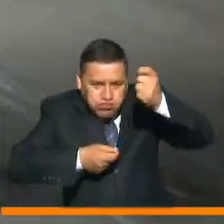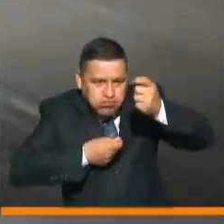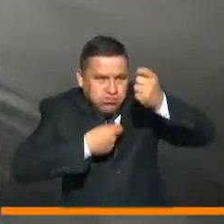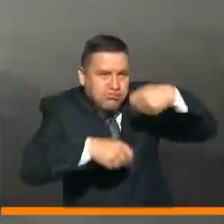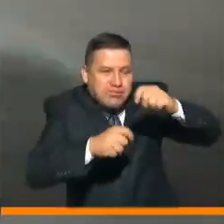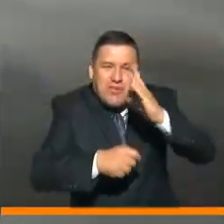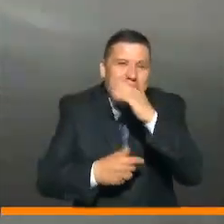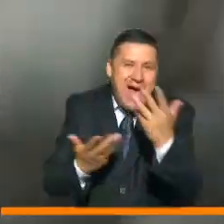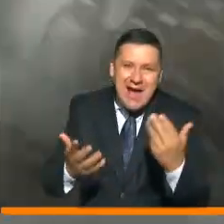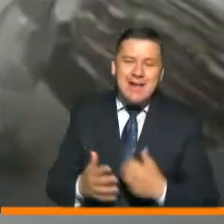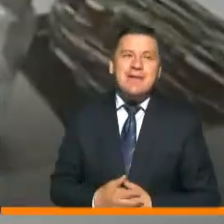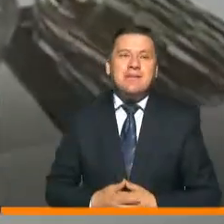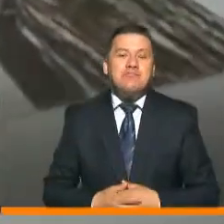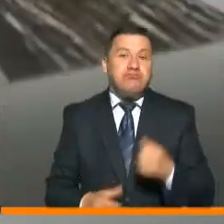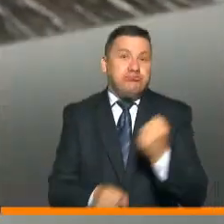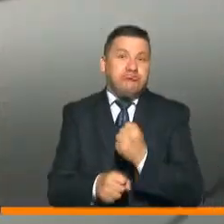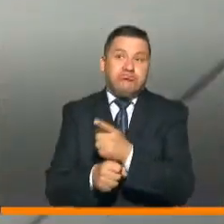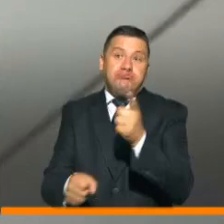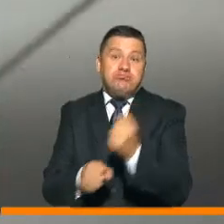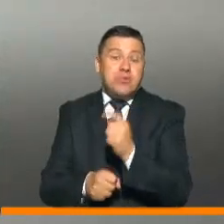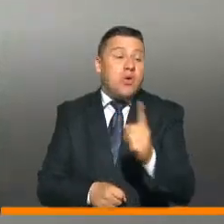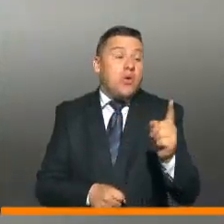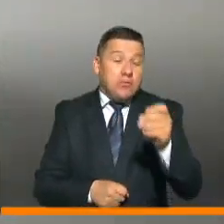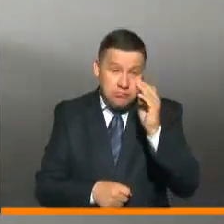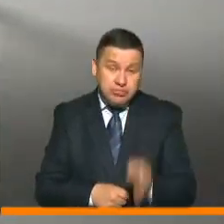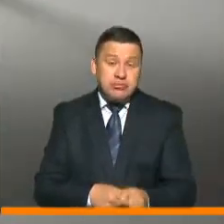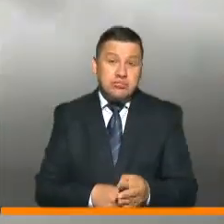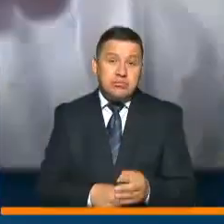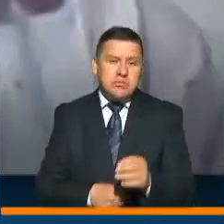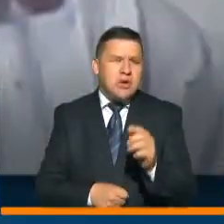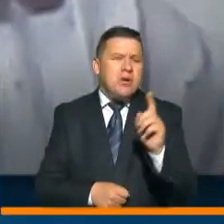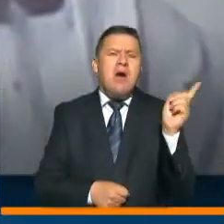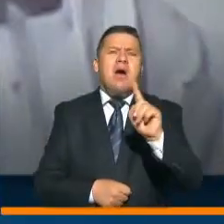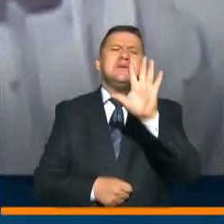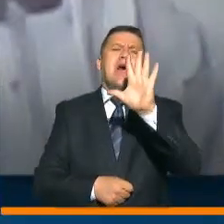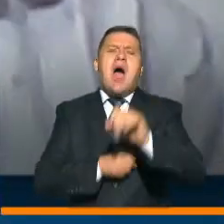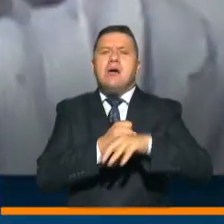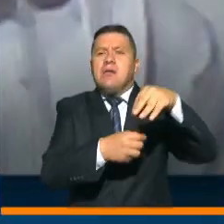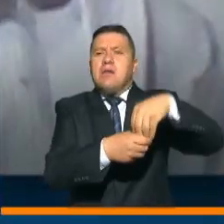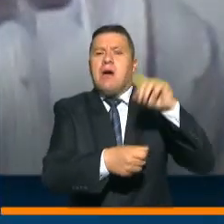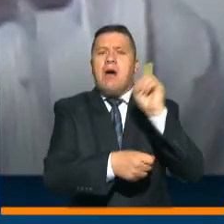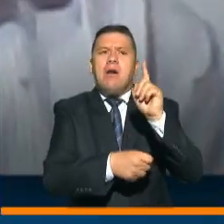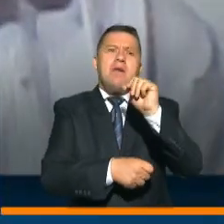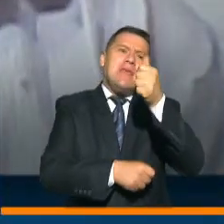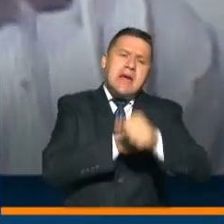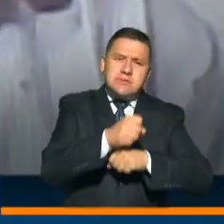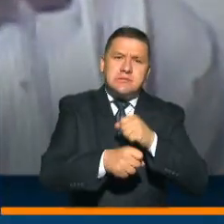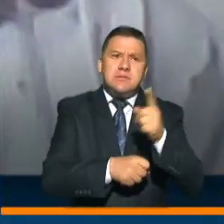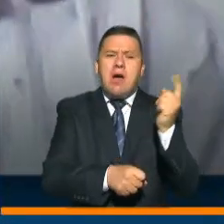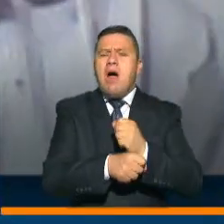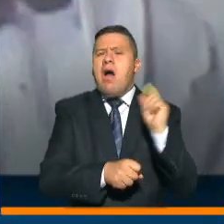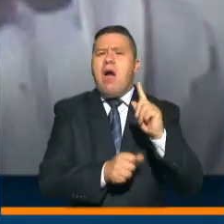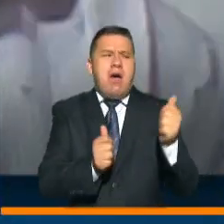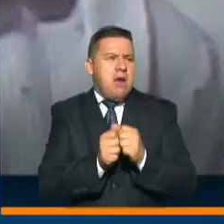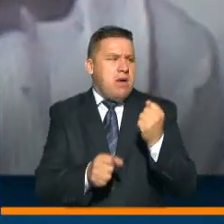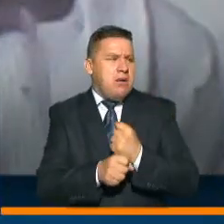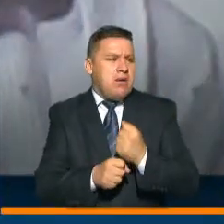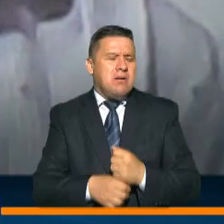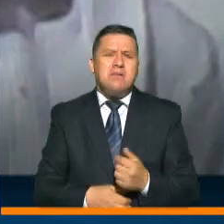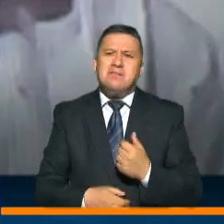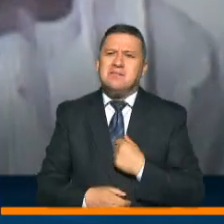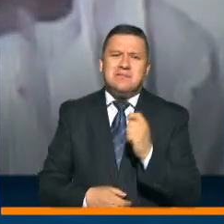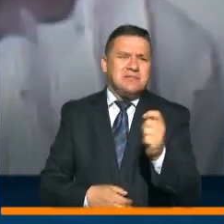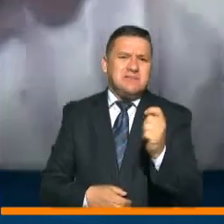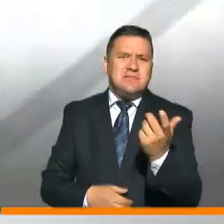almacén. Empleados que tengo con 5 años, 10 años y hasta más trabajando conmigo, tenía